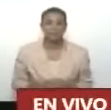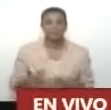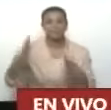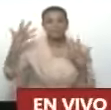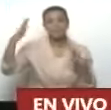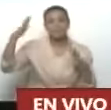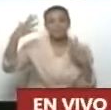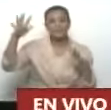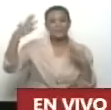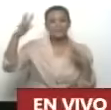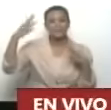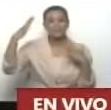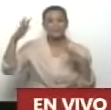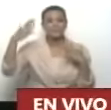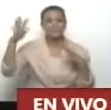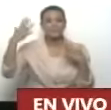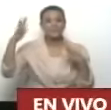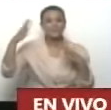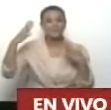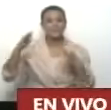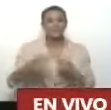Alexandra.